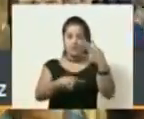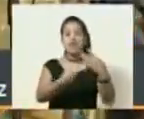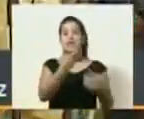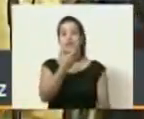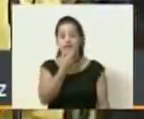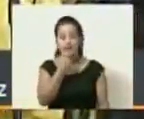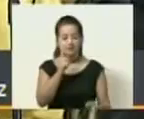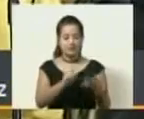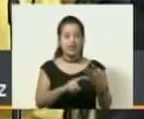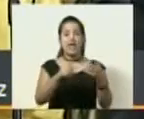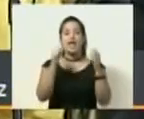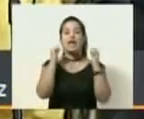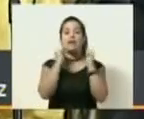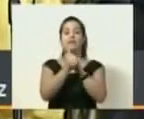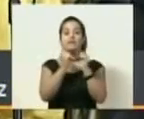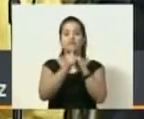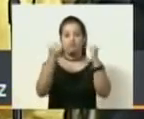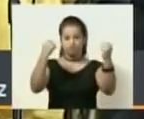educación física.